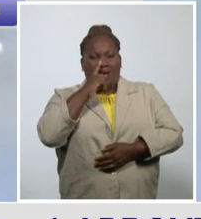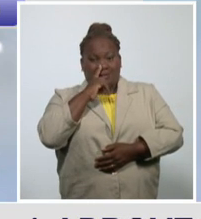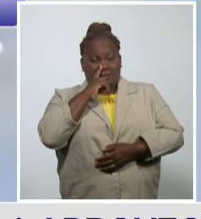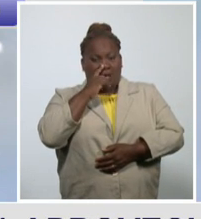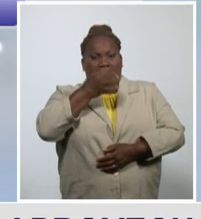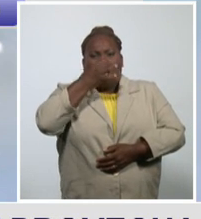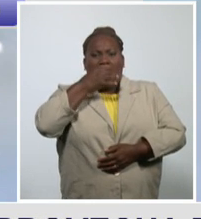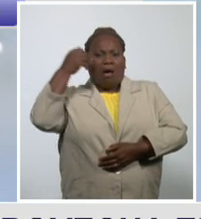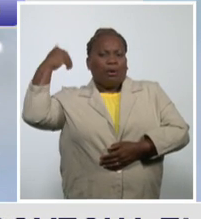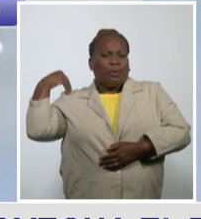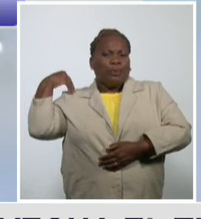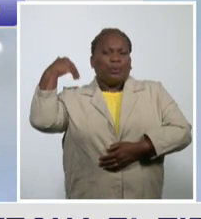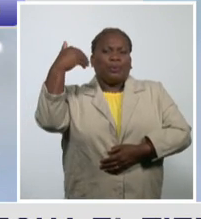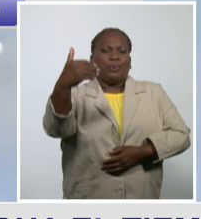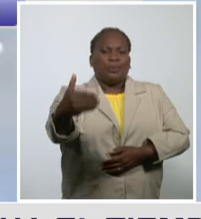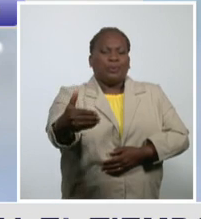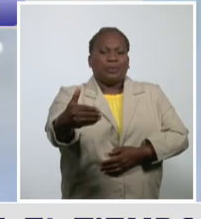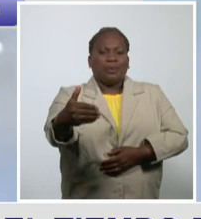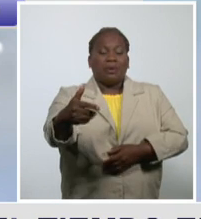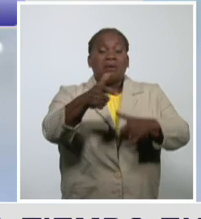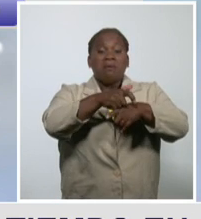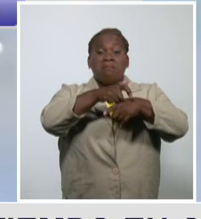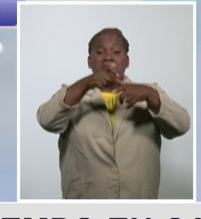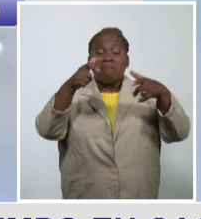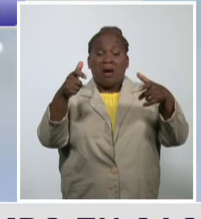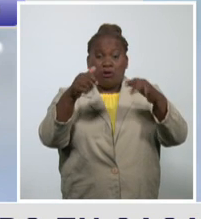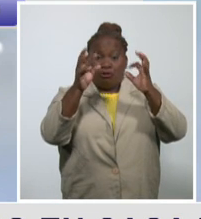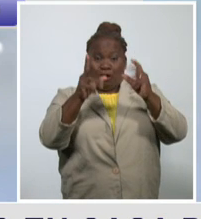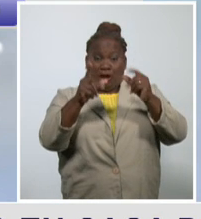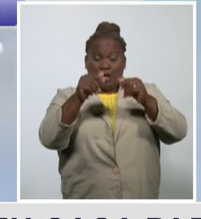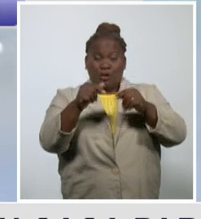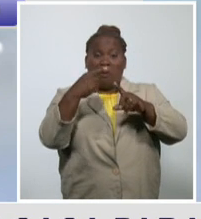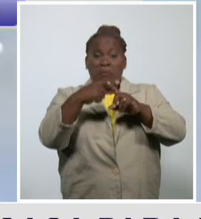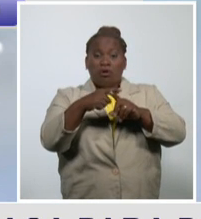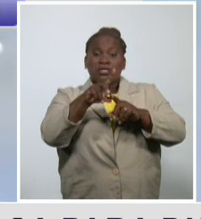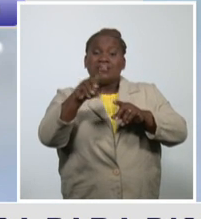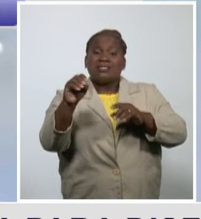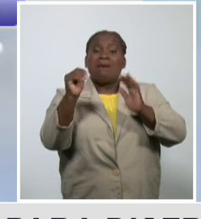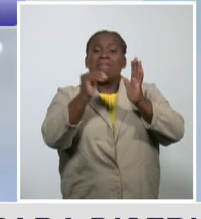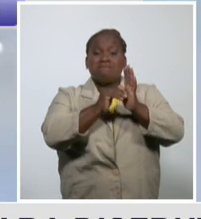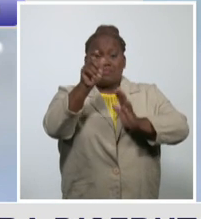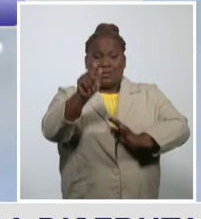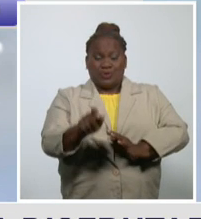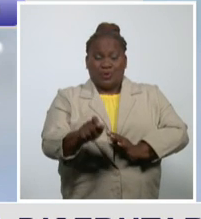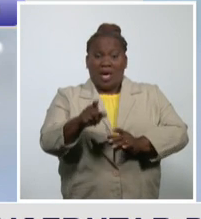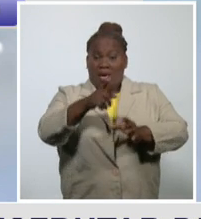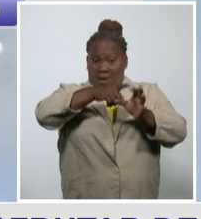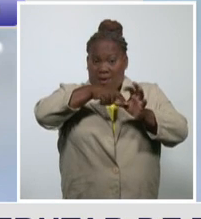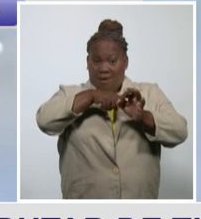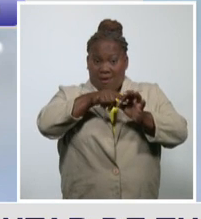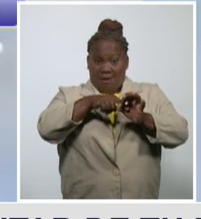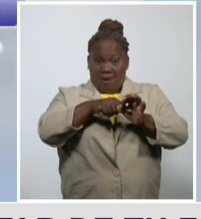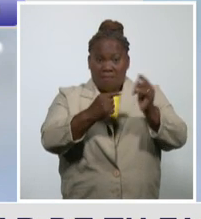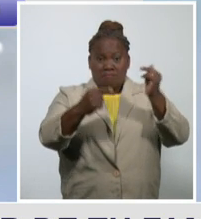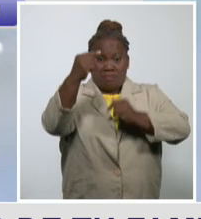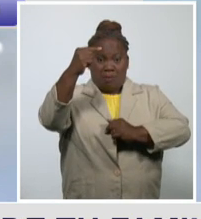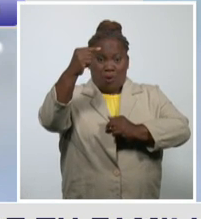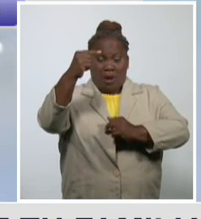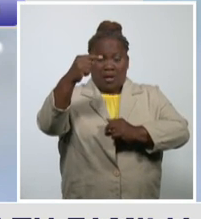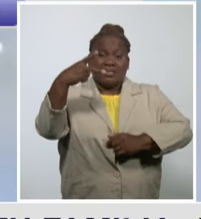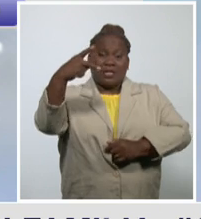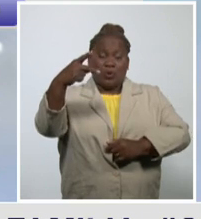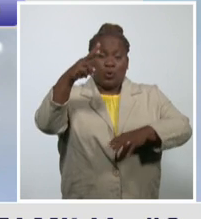de trabajo, que es el mayor registro por cada 100.000 habitantes. Isla de la Juventud está en el primer lugar, le sigue la